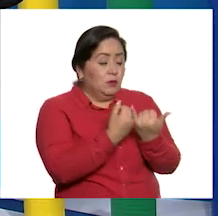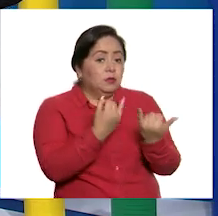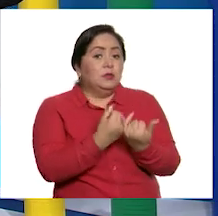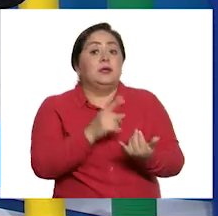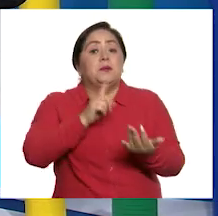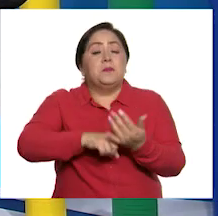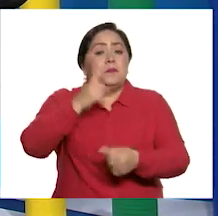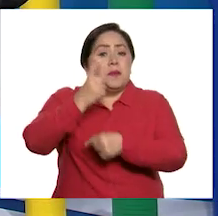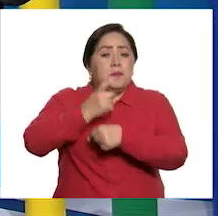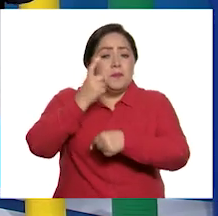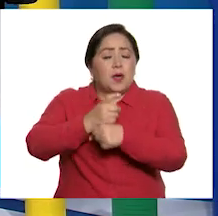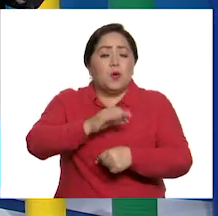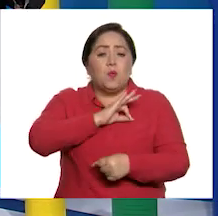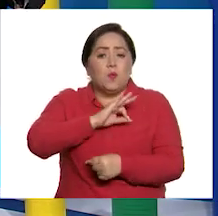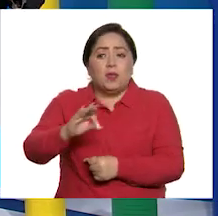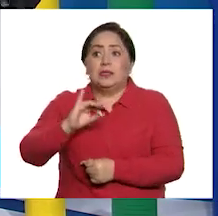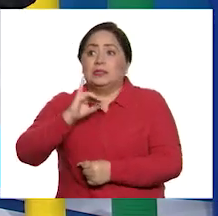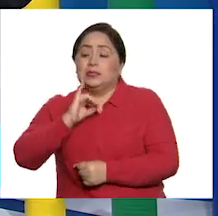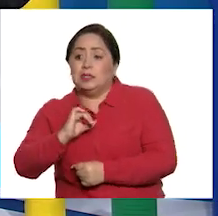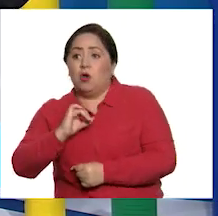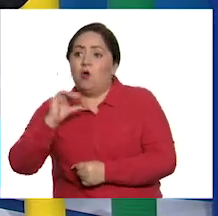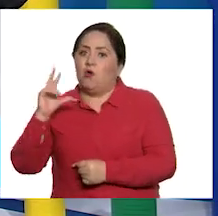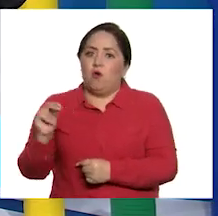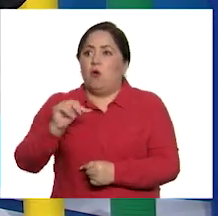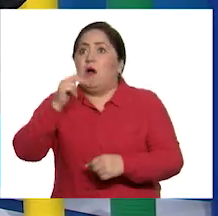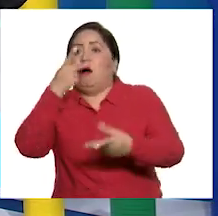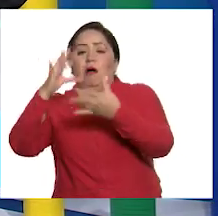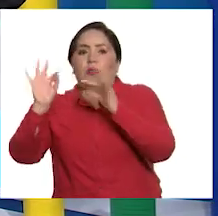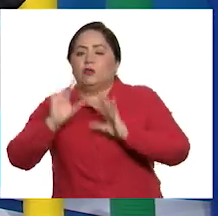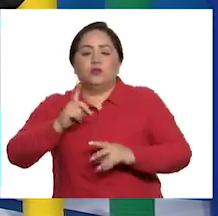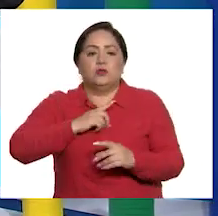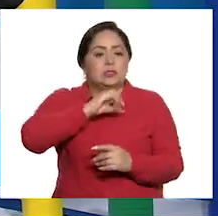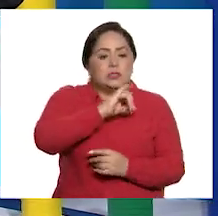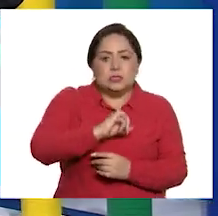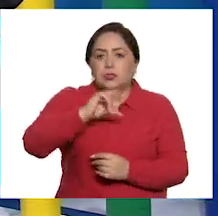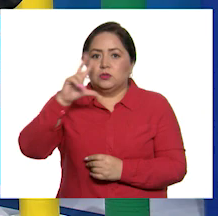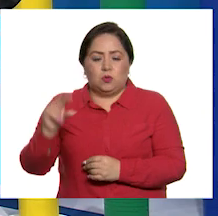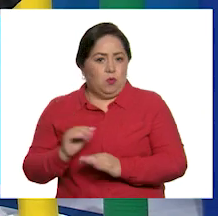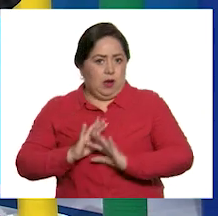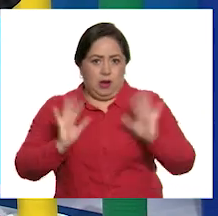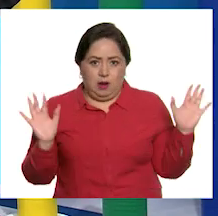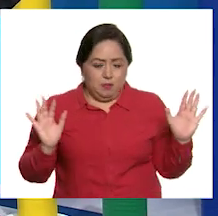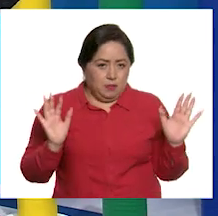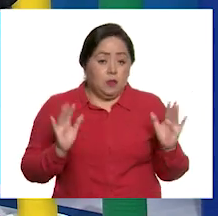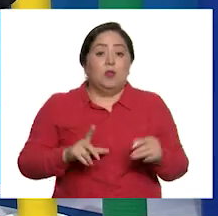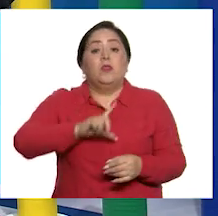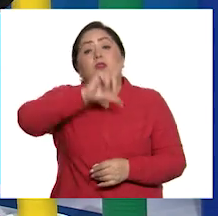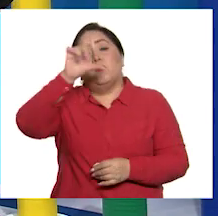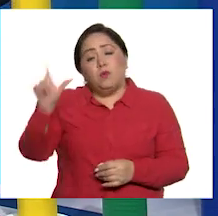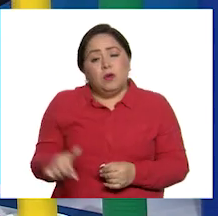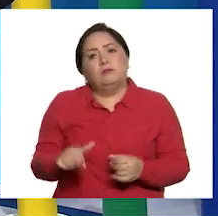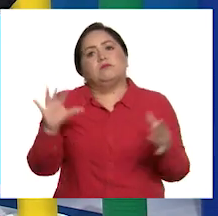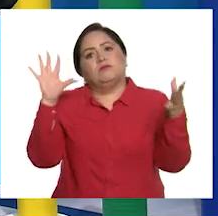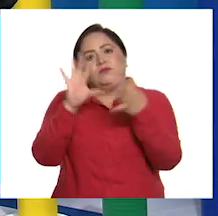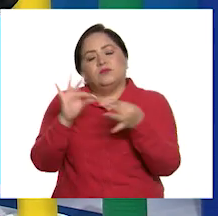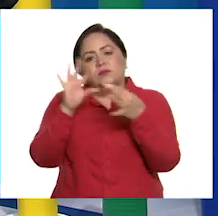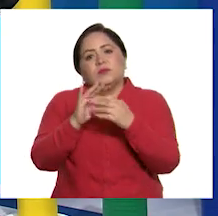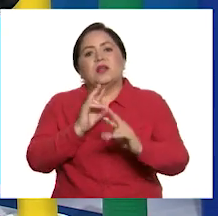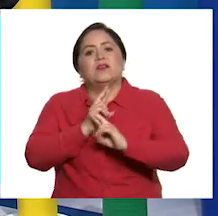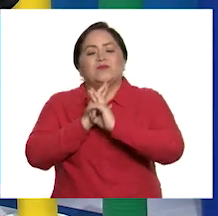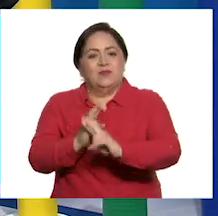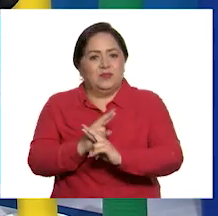que primero podrán contestar con un sí o un no a cada pregunta planteada. Muy bien. Y luego argumentar su